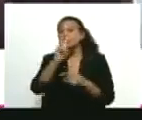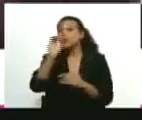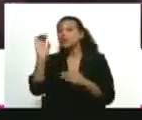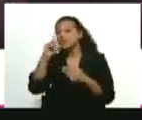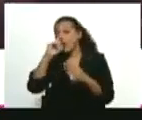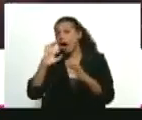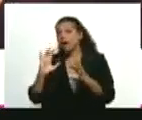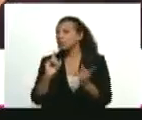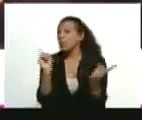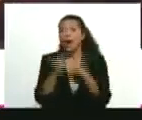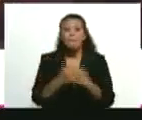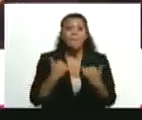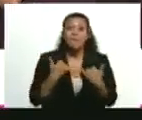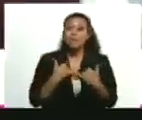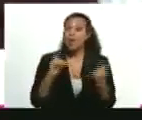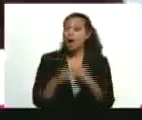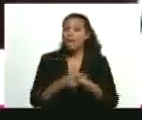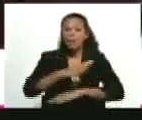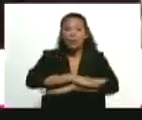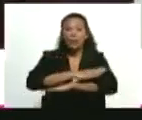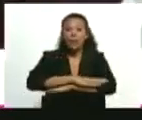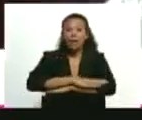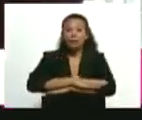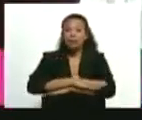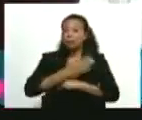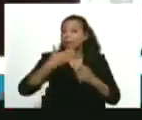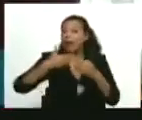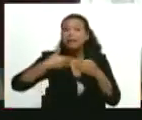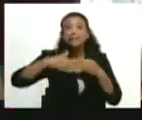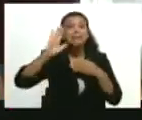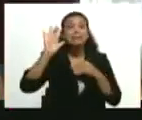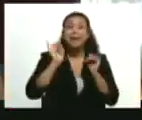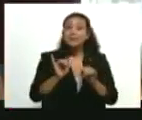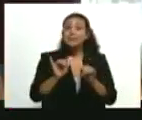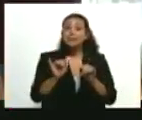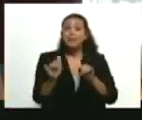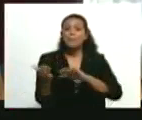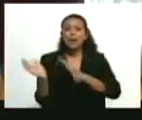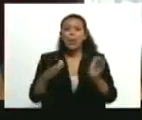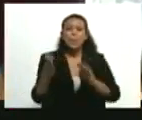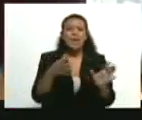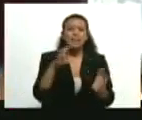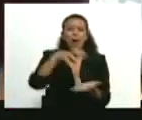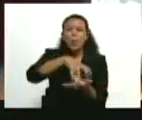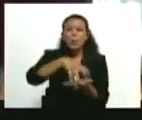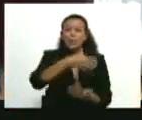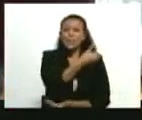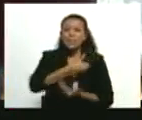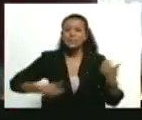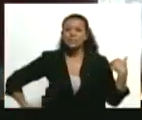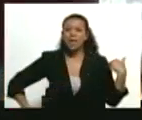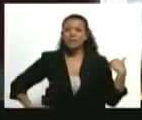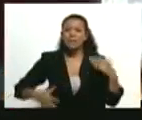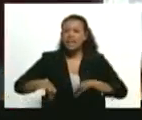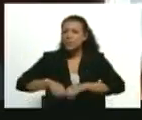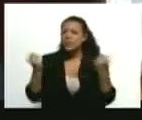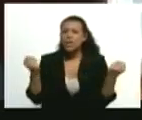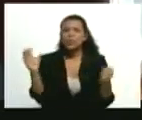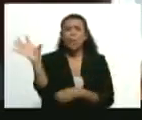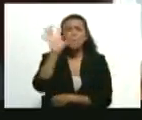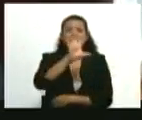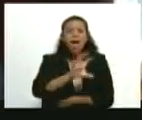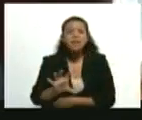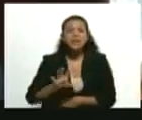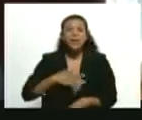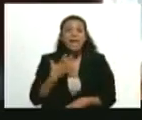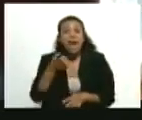no cambiamos nosotros de actitud, va a seguir derrocando gobiernos y destruyendo países cada vez